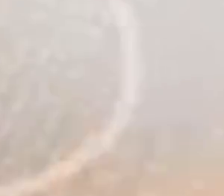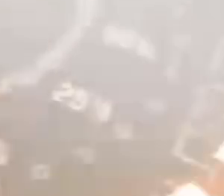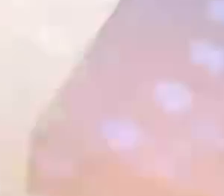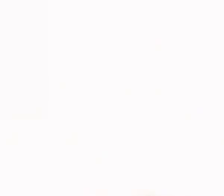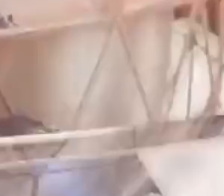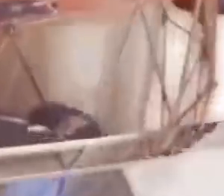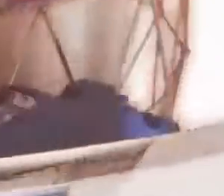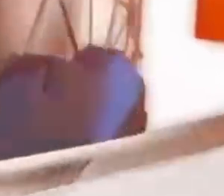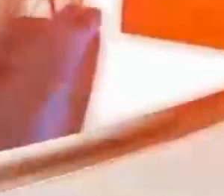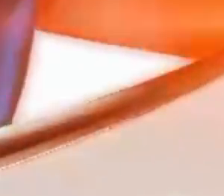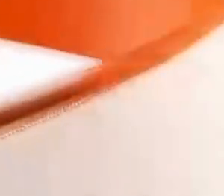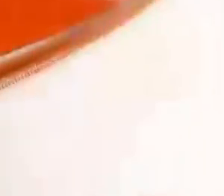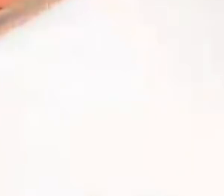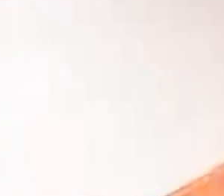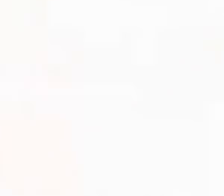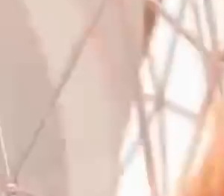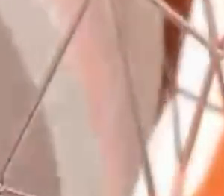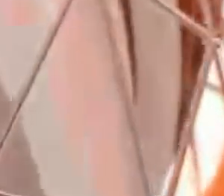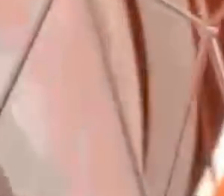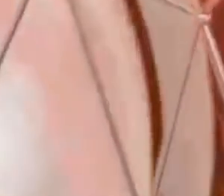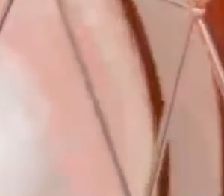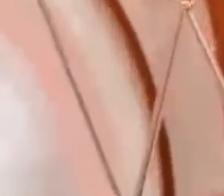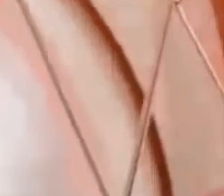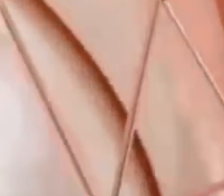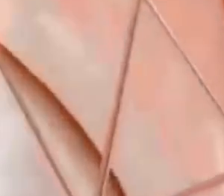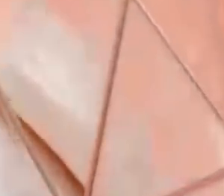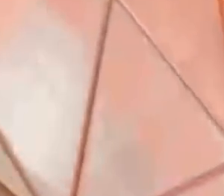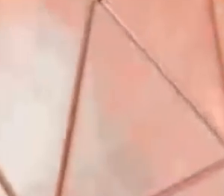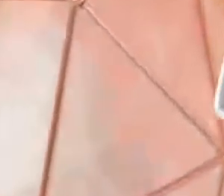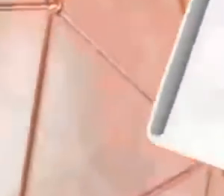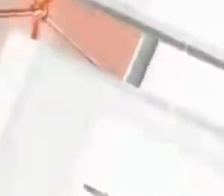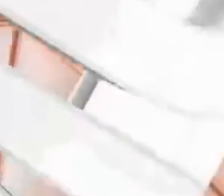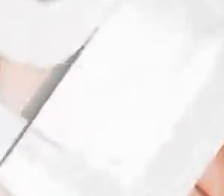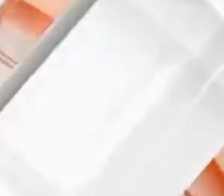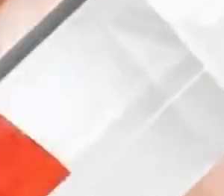24 horas en la comunidad con Helen Quiñones.